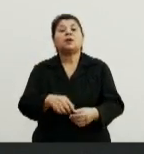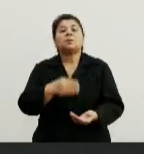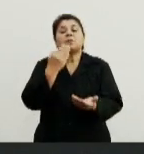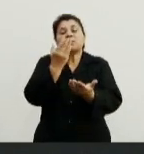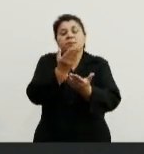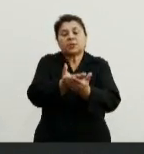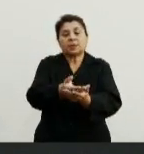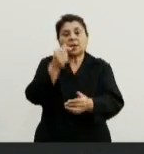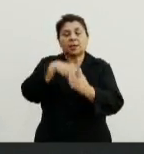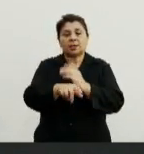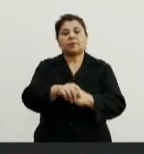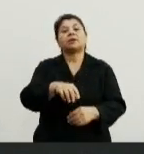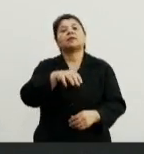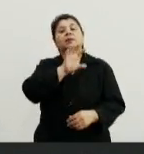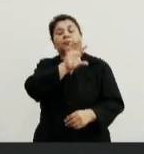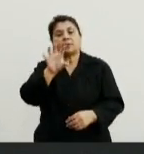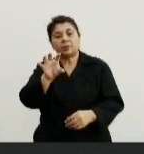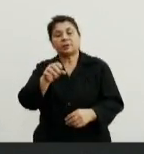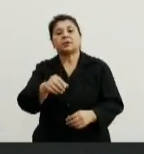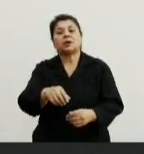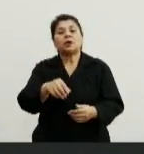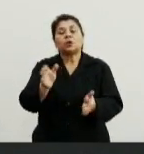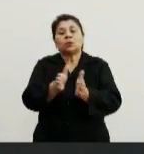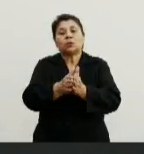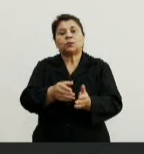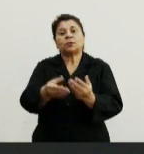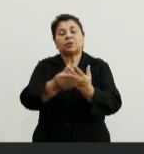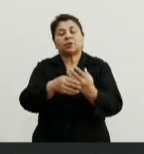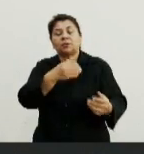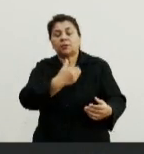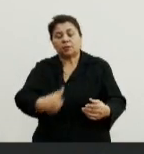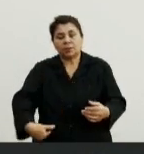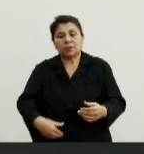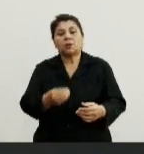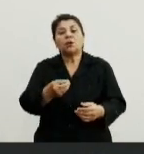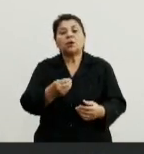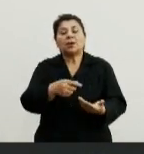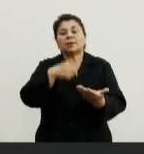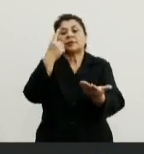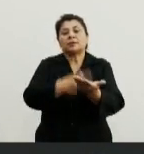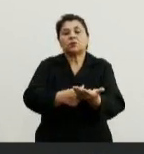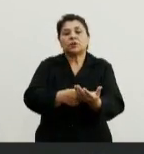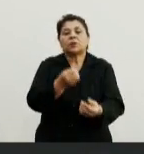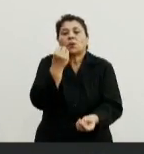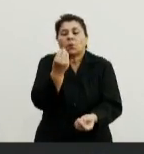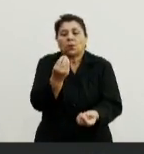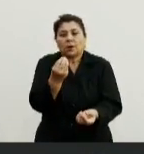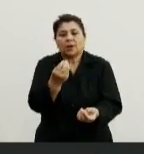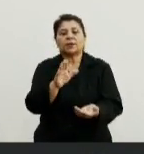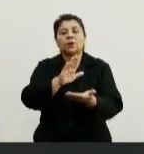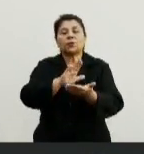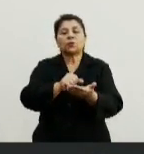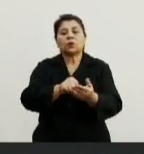provincia a través del ministerio de gobierno puedan hacerse efectivas todas las medidas que se van tomando en el orden altran al transporte de personas